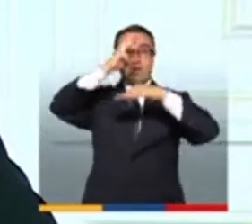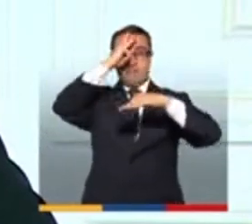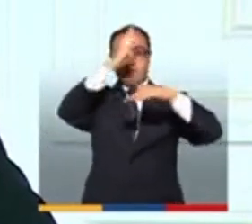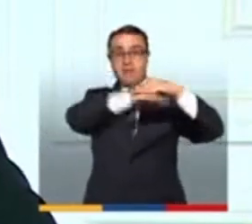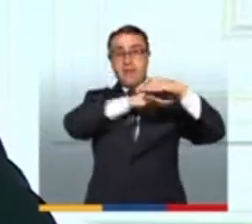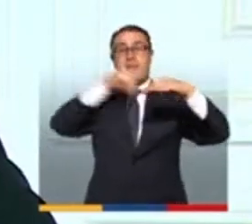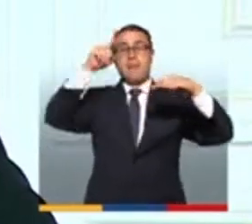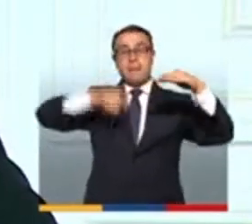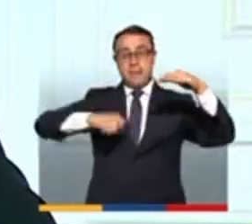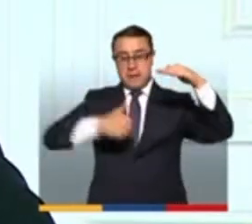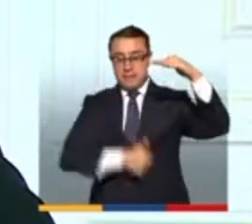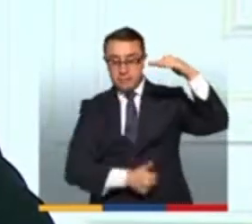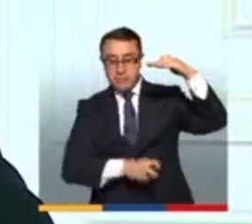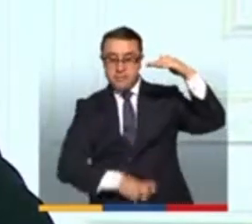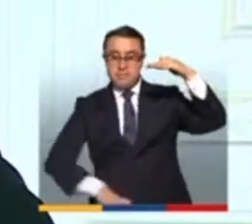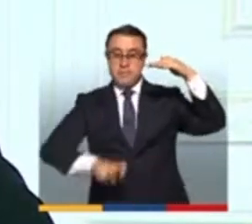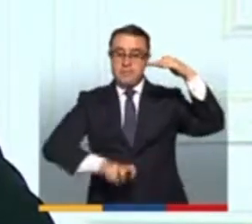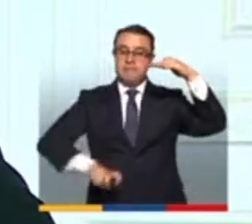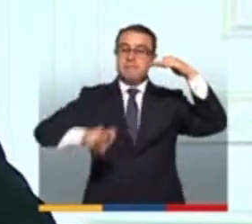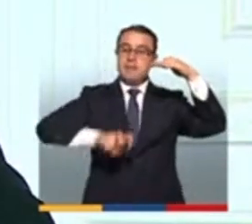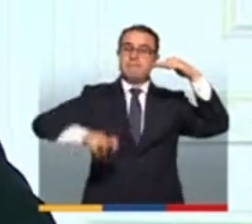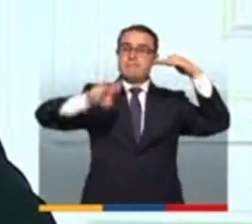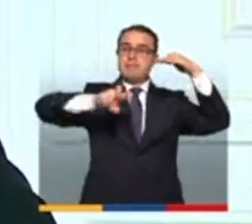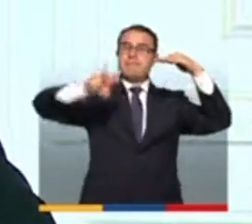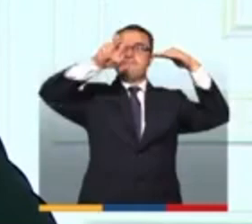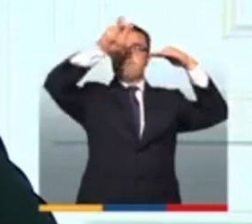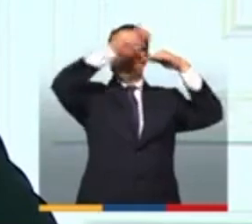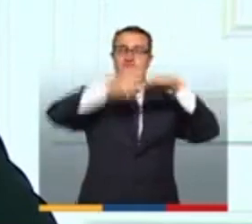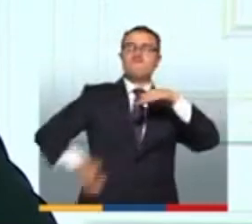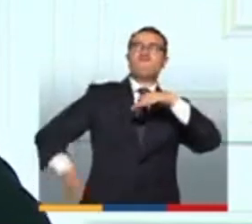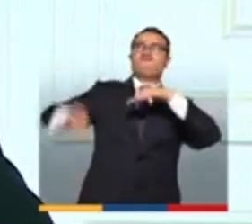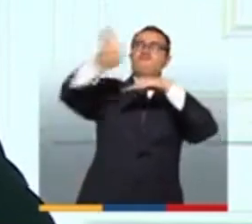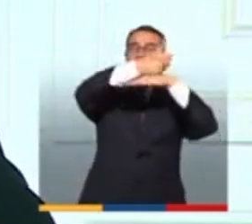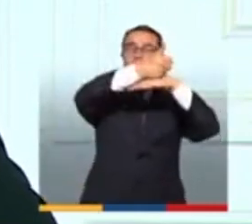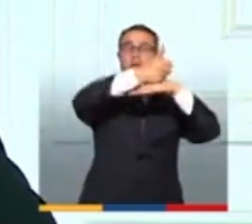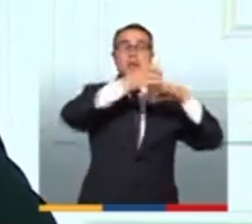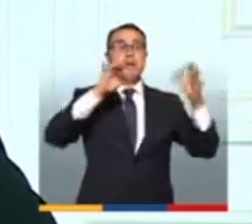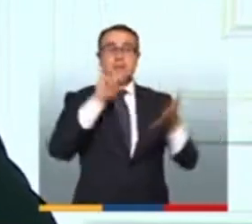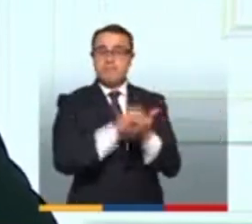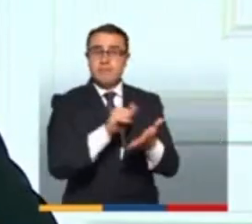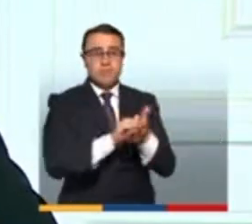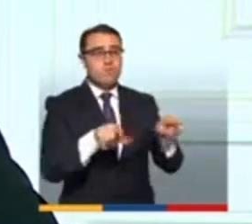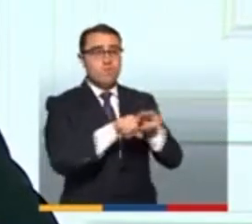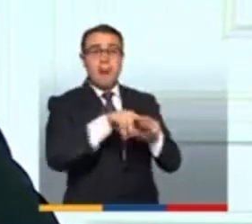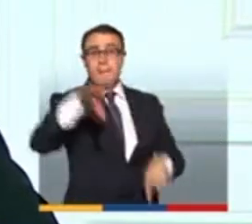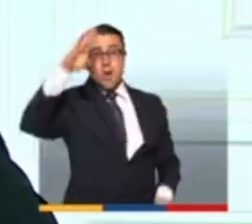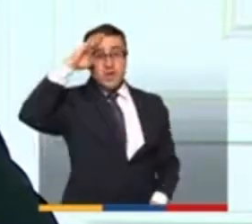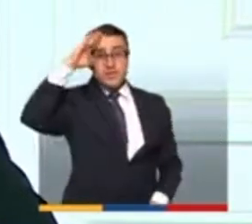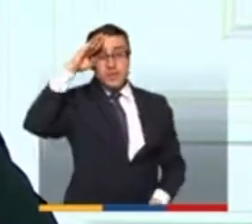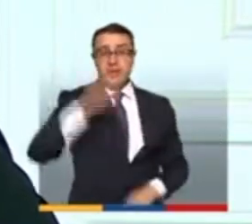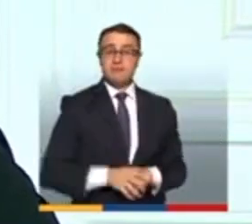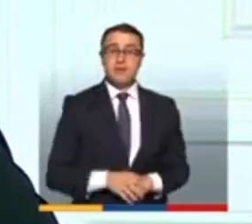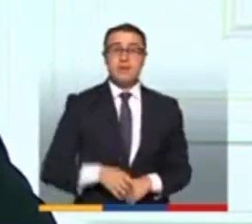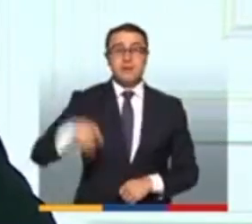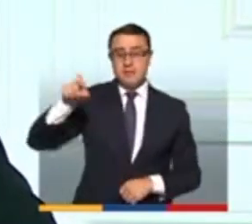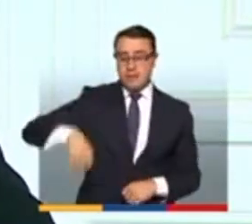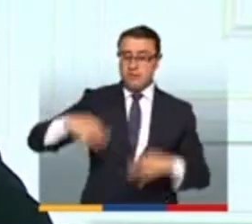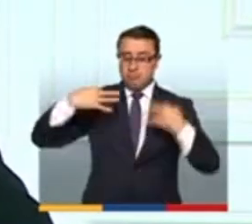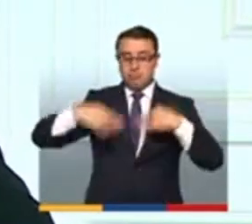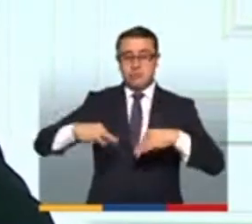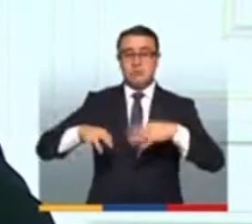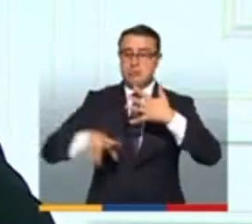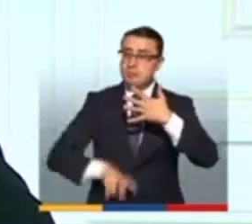soldado y para ser general de la policía haya que pasar por ser patrullero. Es decir, que no haya